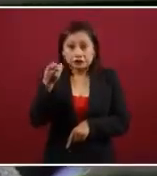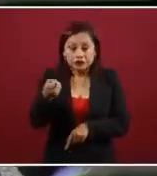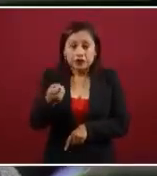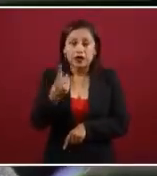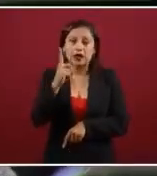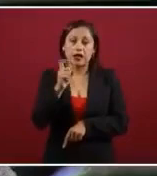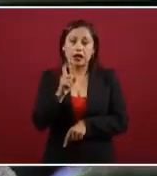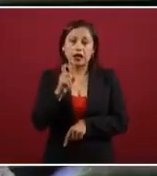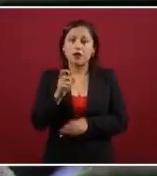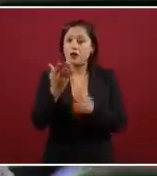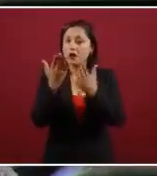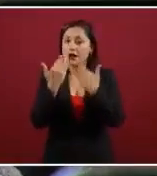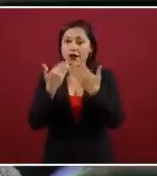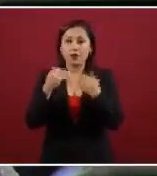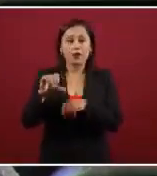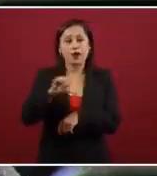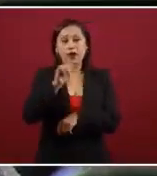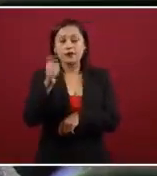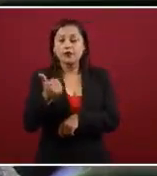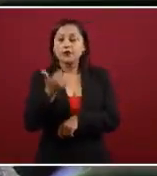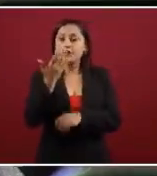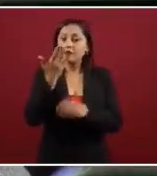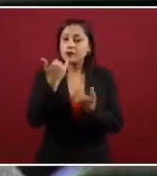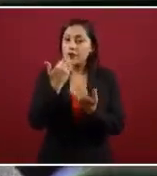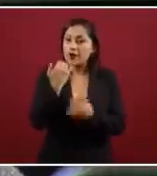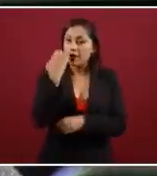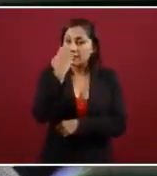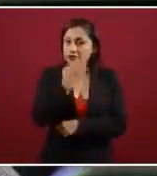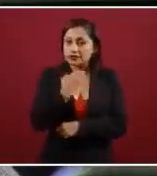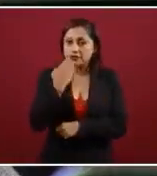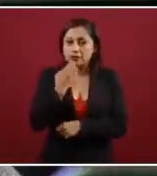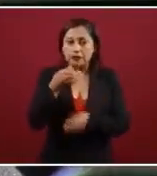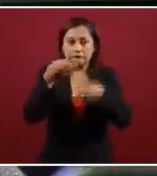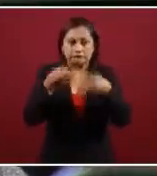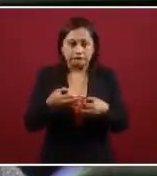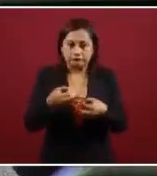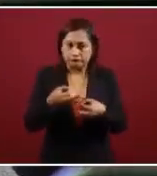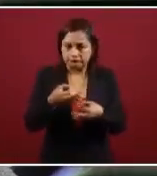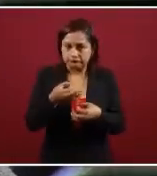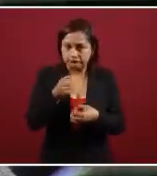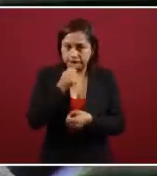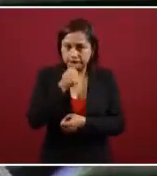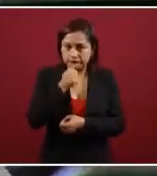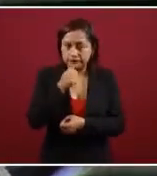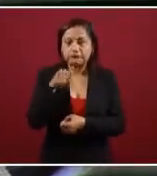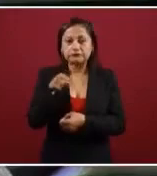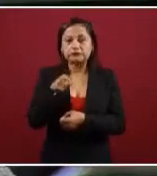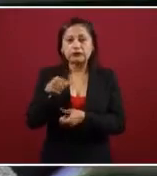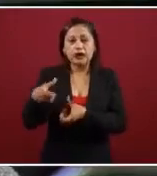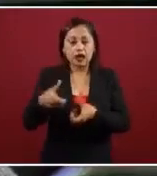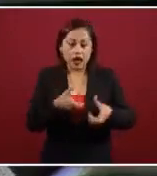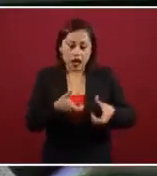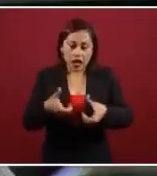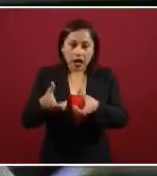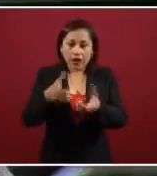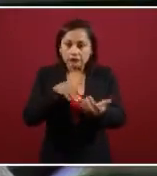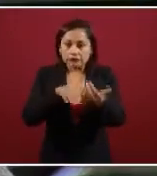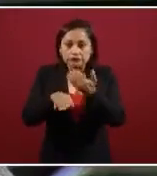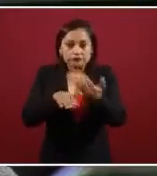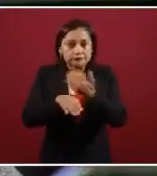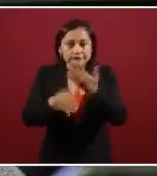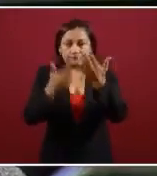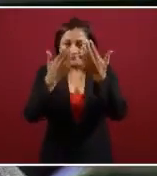tienen electrificación, no hay escuelas que se puedan decir, no hay caminos, no